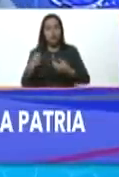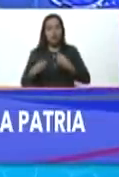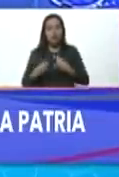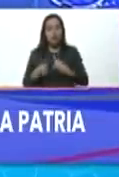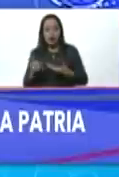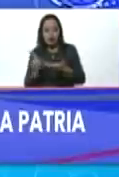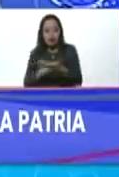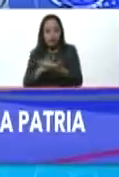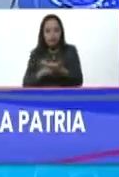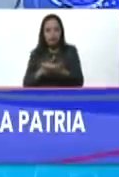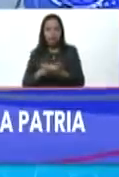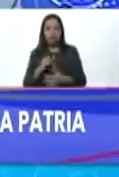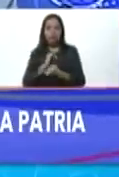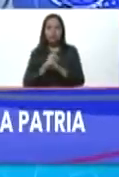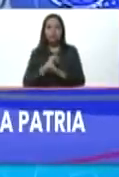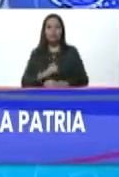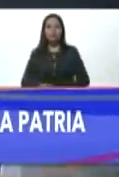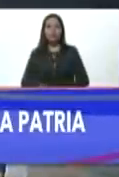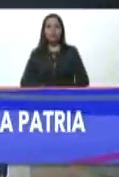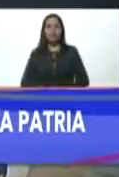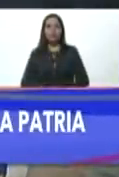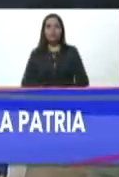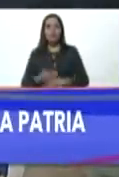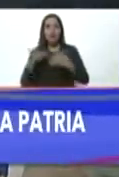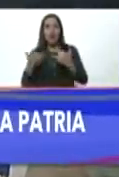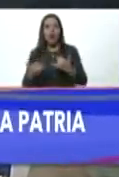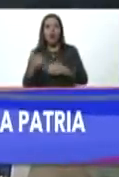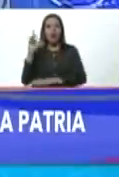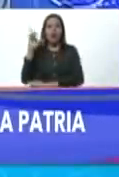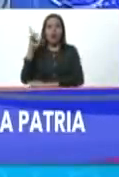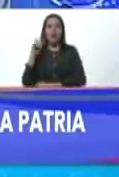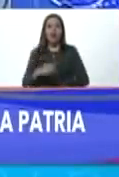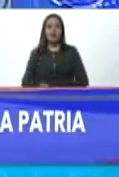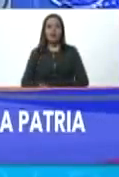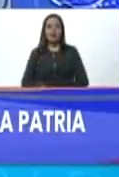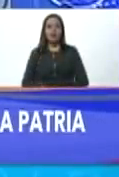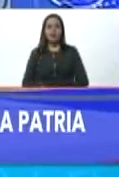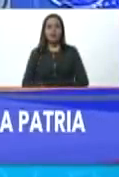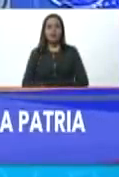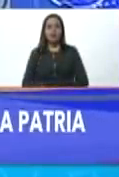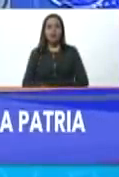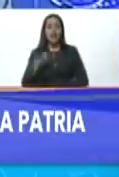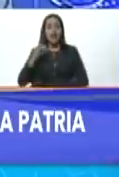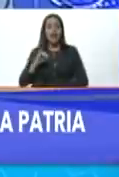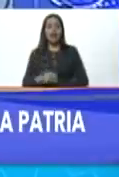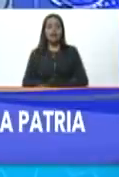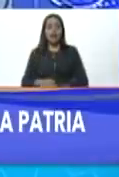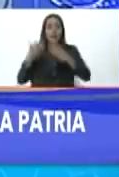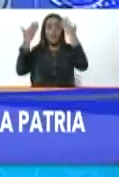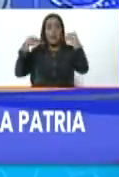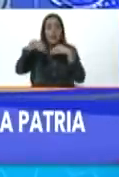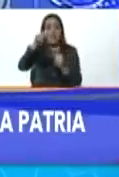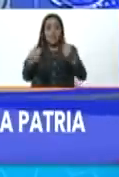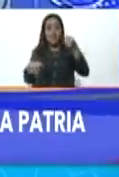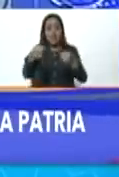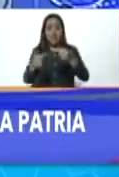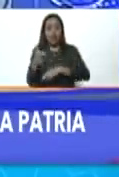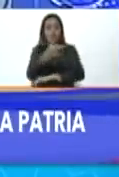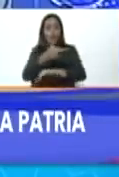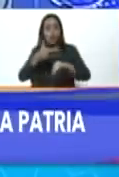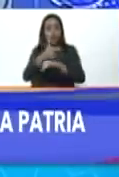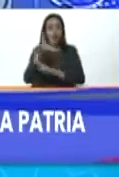mira. Miren, vámonos al estado Lara, ya está la almirante en jefa Carmen Teresa Meléndez